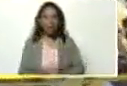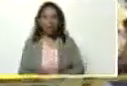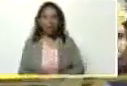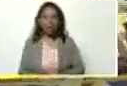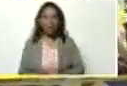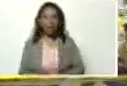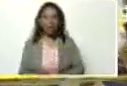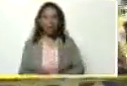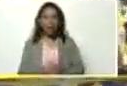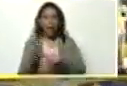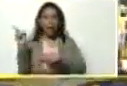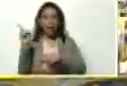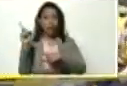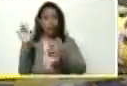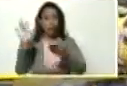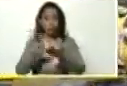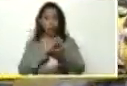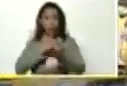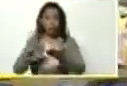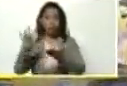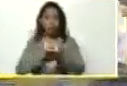¿Qué es esto? ¿La tablet?